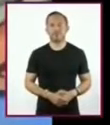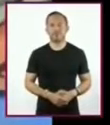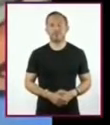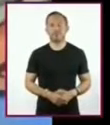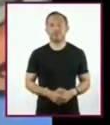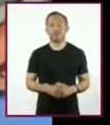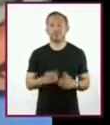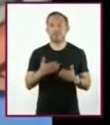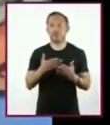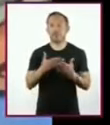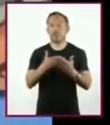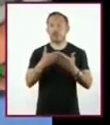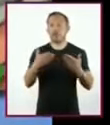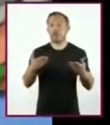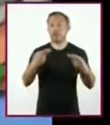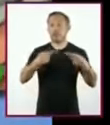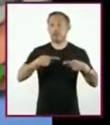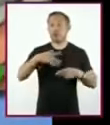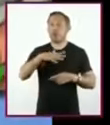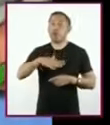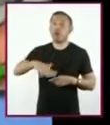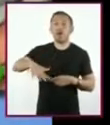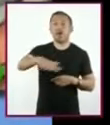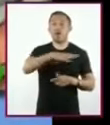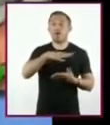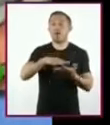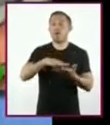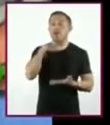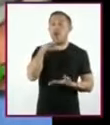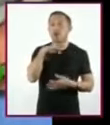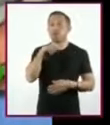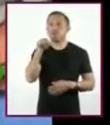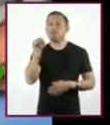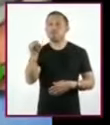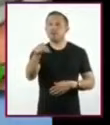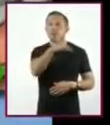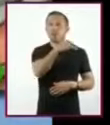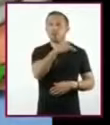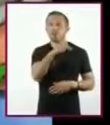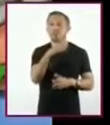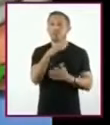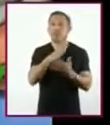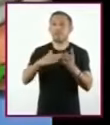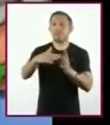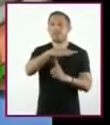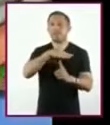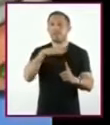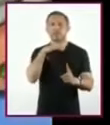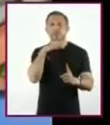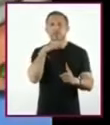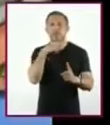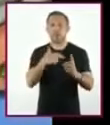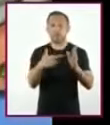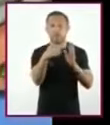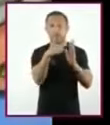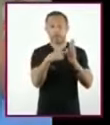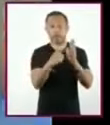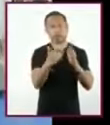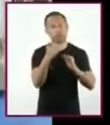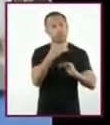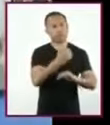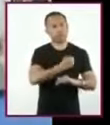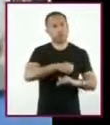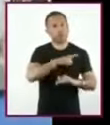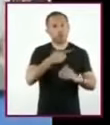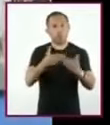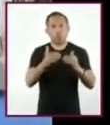Actualmente, la mayor parte de la población vivimos en zonas donde la contaminación ambiental es mayor a los límites establecidos como saludables.